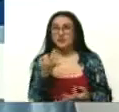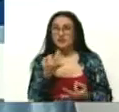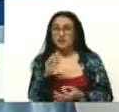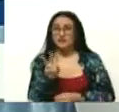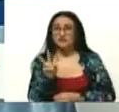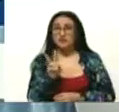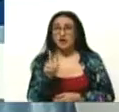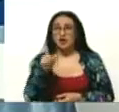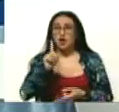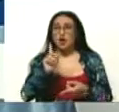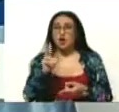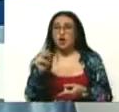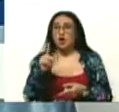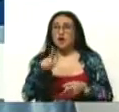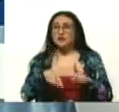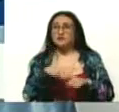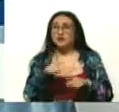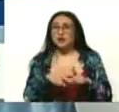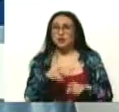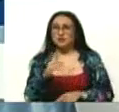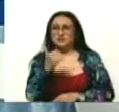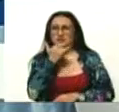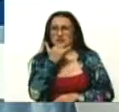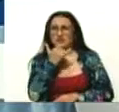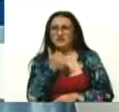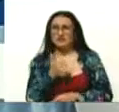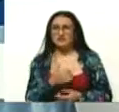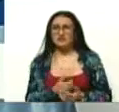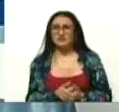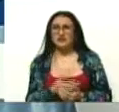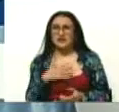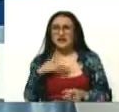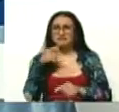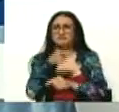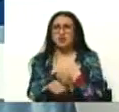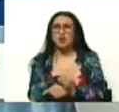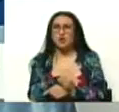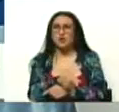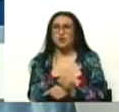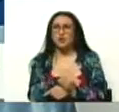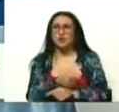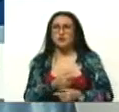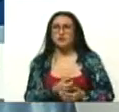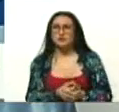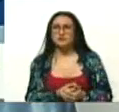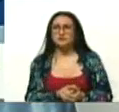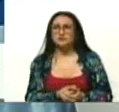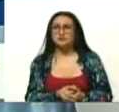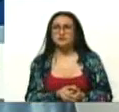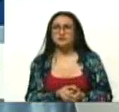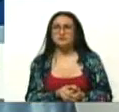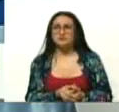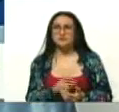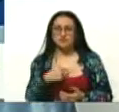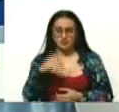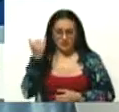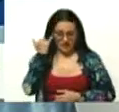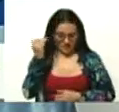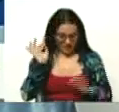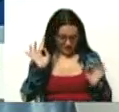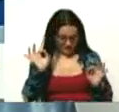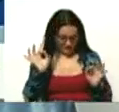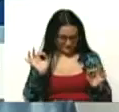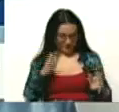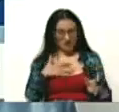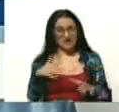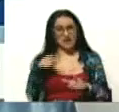este tipo de aberraciones que nos quieren imponer. Créanme que yo tengo esa idea totalmente convencida. Nos